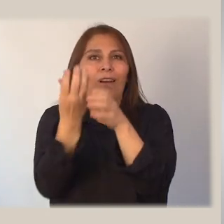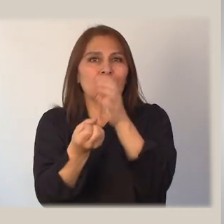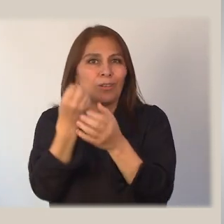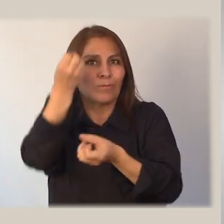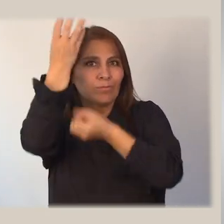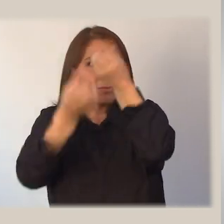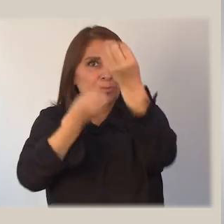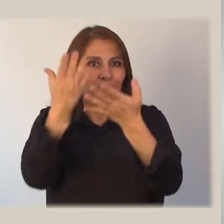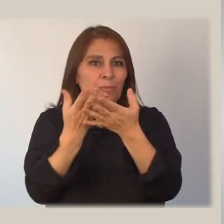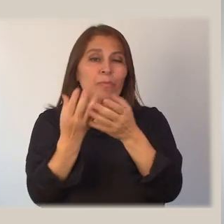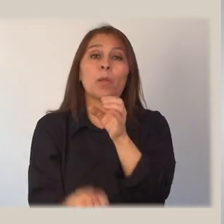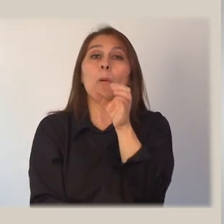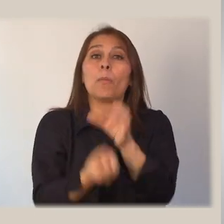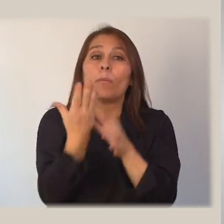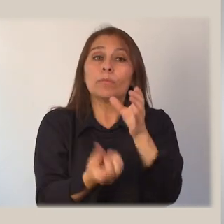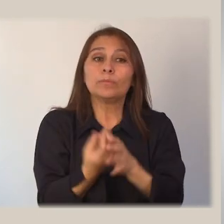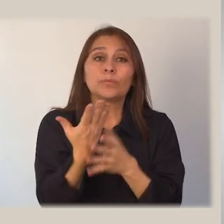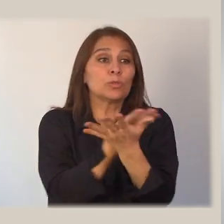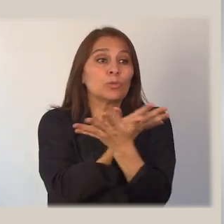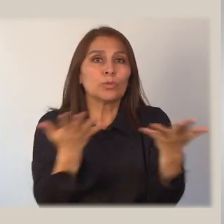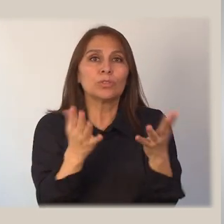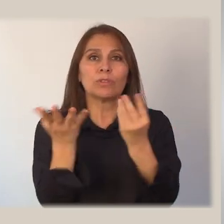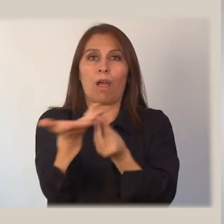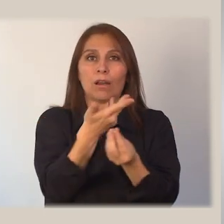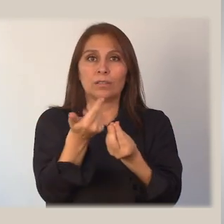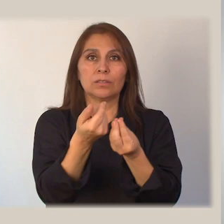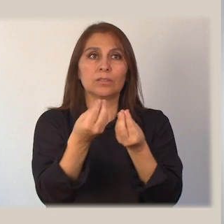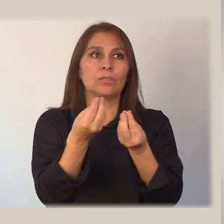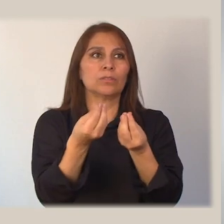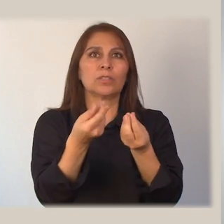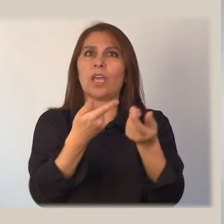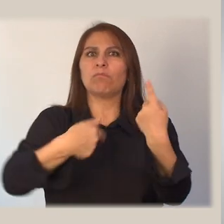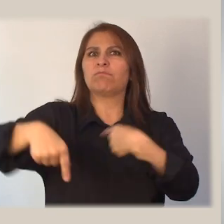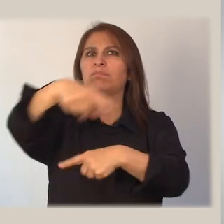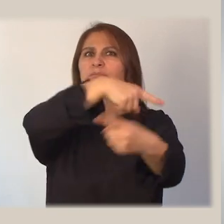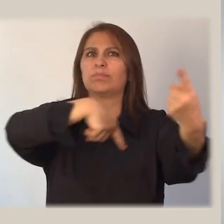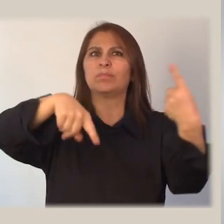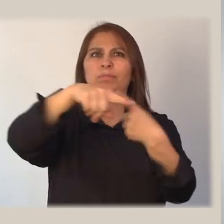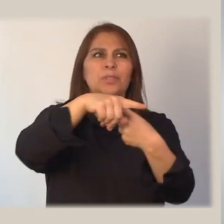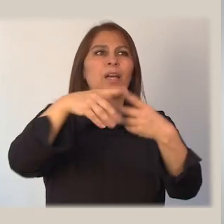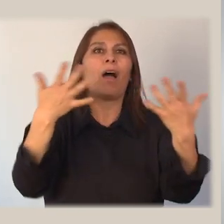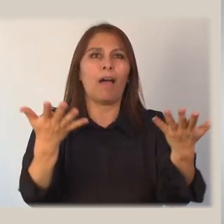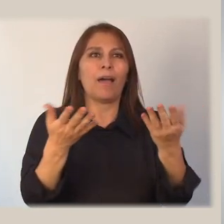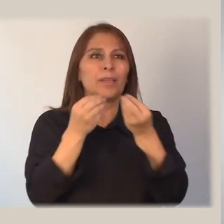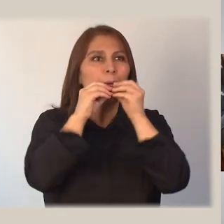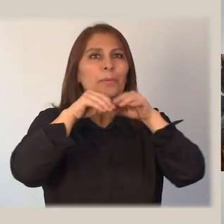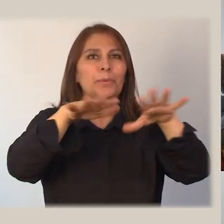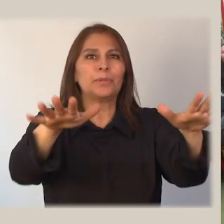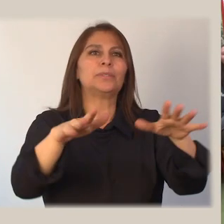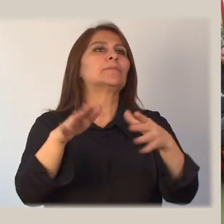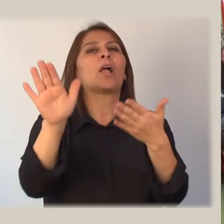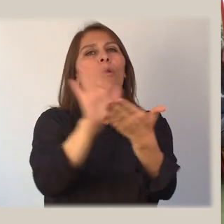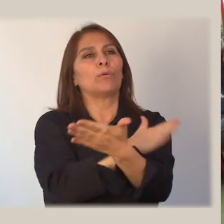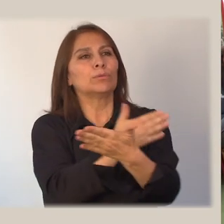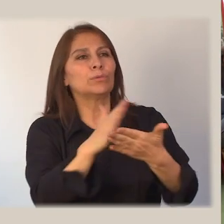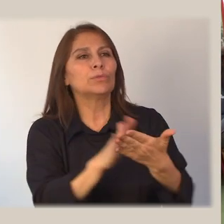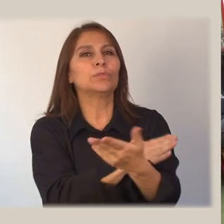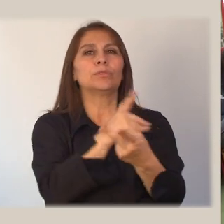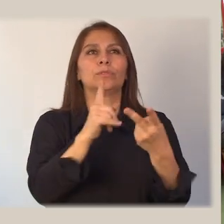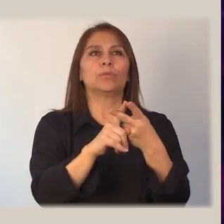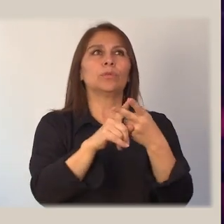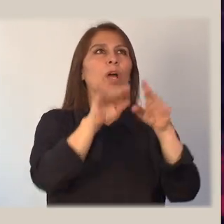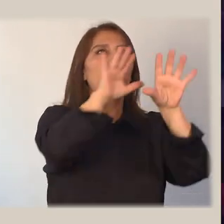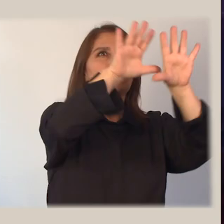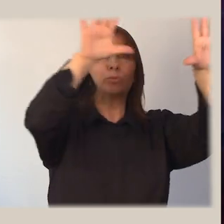modalidad de investigación-creación, la generación de productos artísticos que tienen como escenarios de circulación y visibilidad las salas de